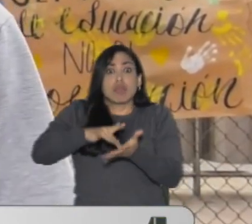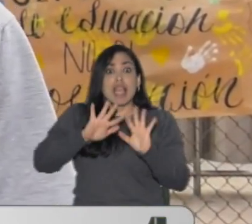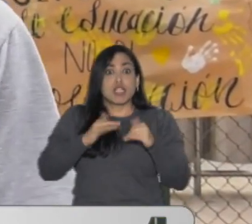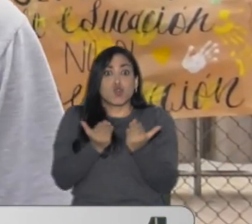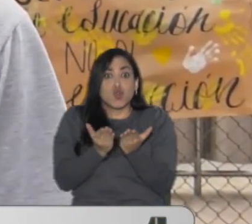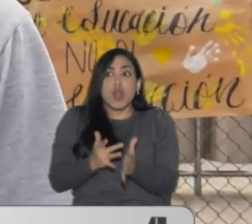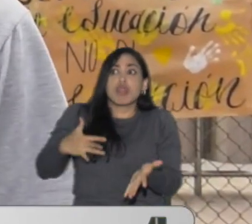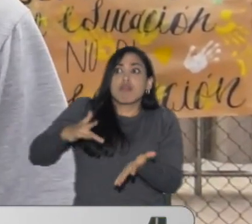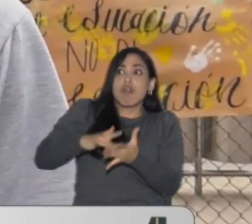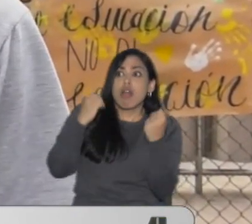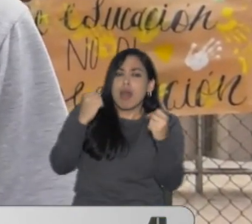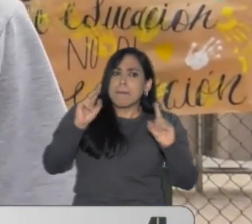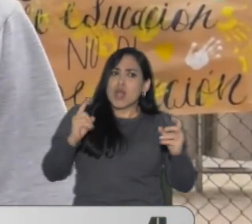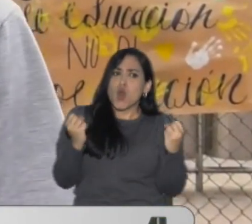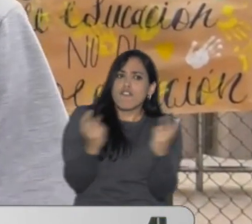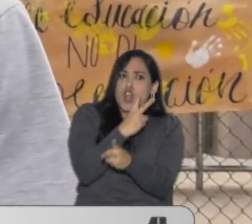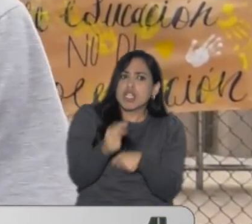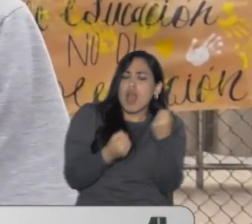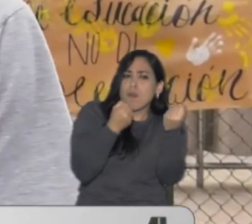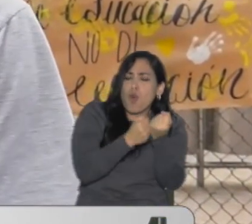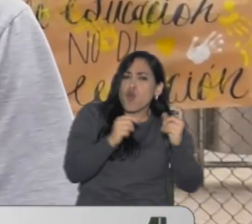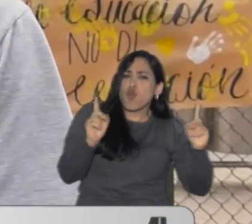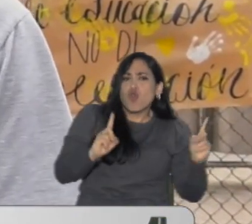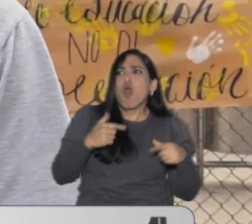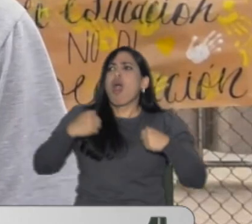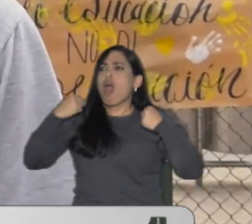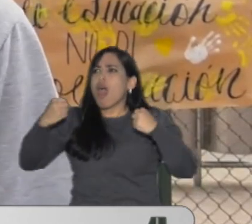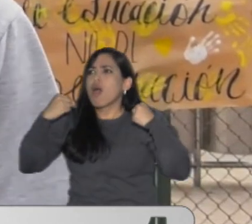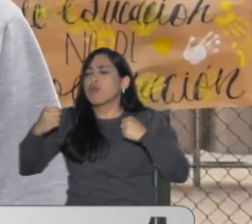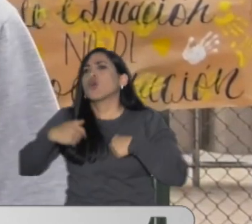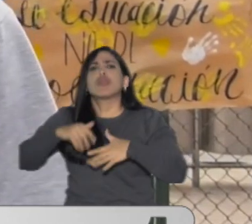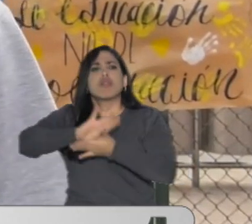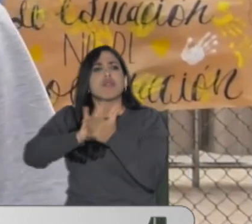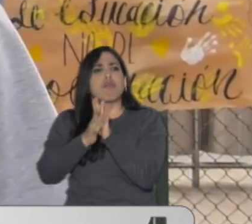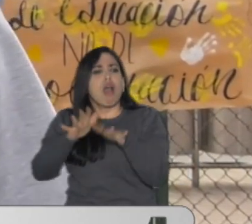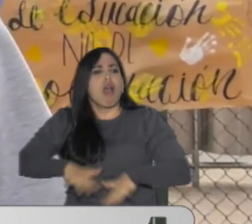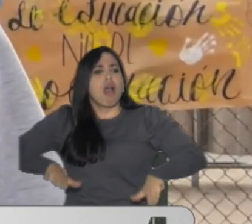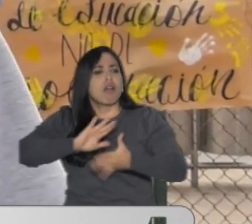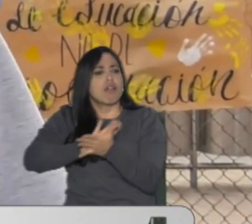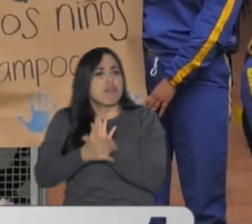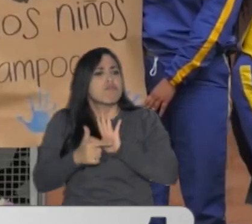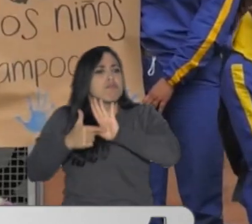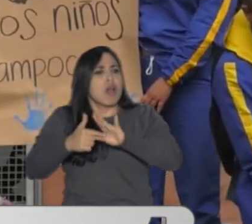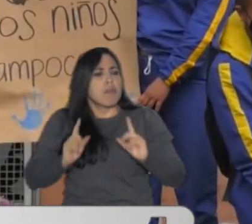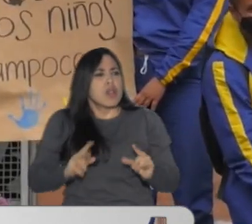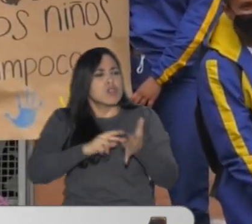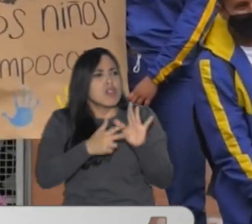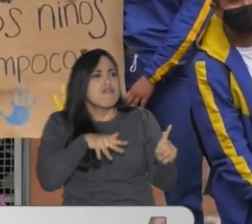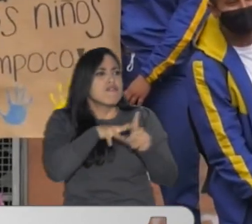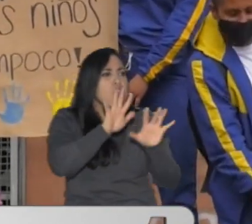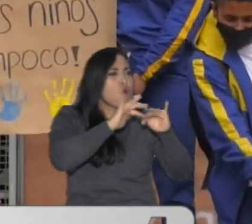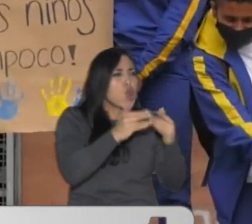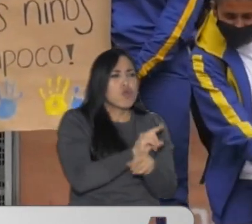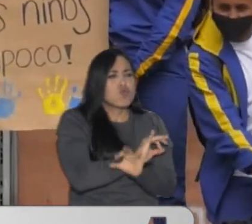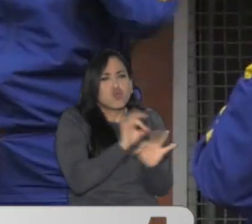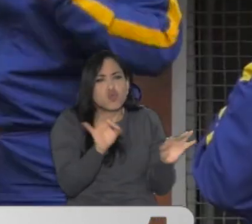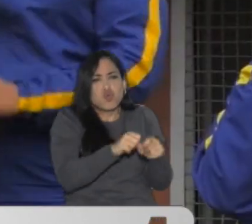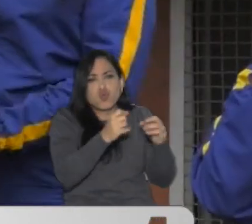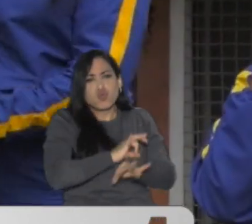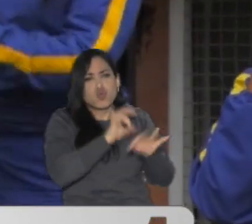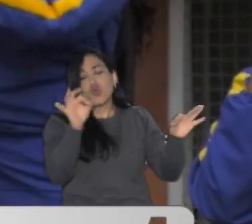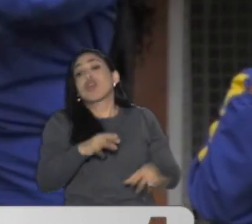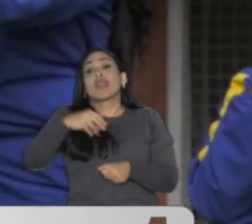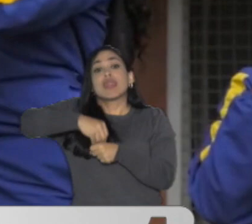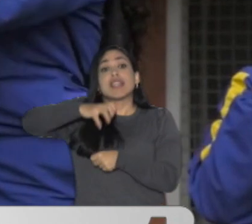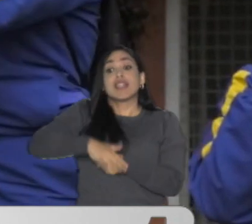no en el vandalismo. Nosotros protestamos y nosotros hemos hecho protestas pacíficas y todo eso, pero no, jamás para dañar el colegio. El